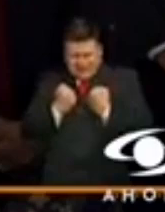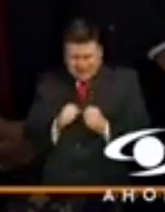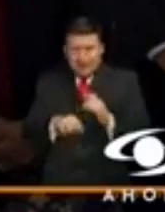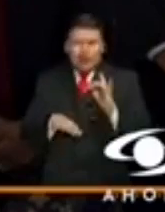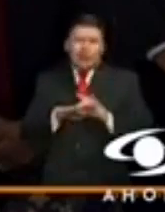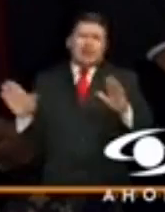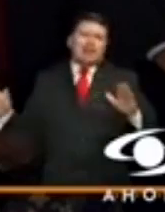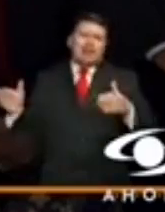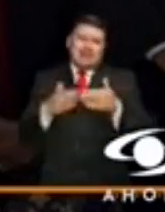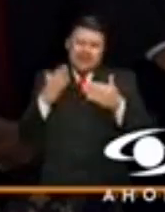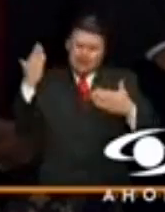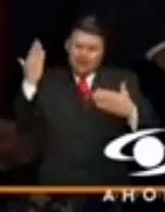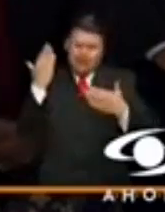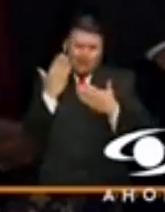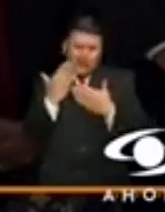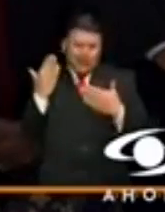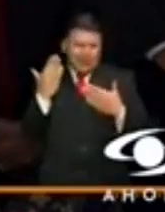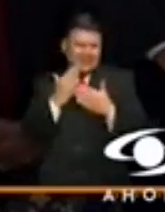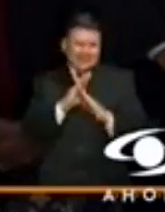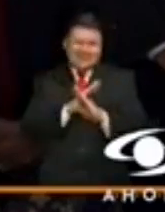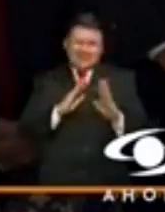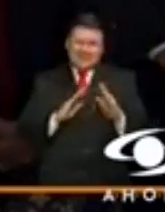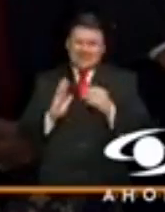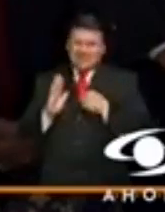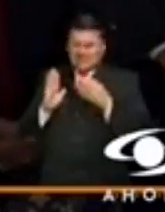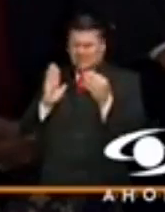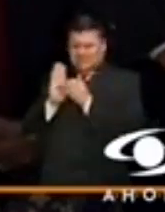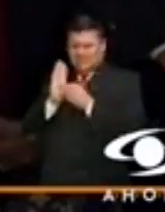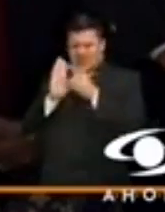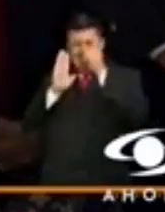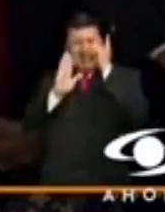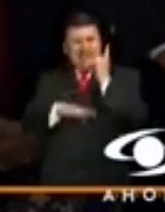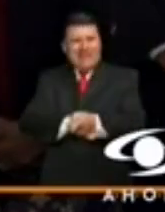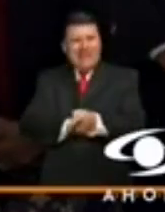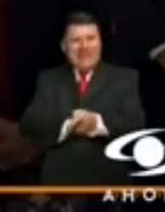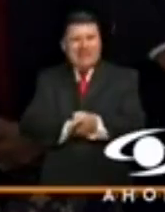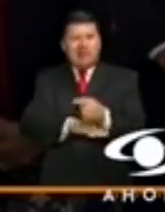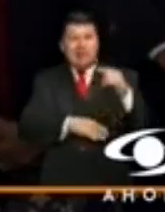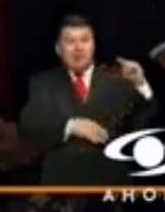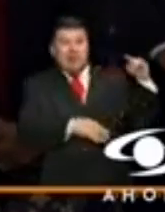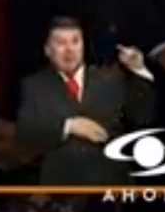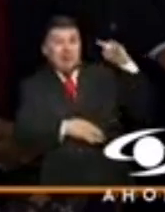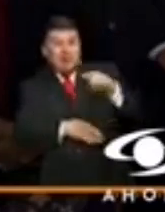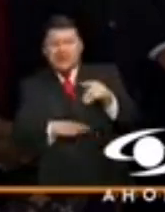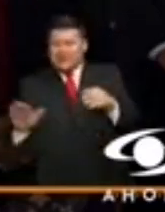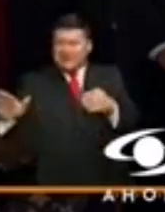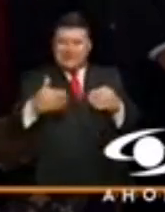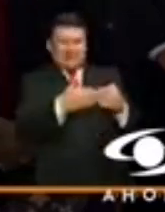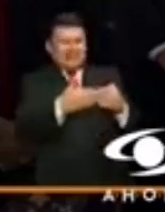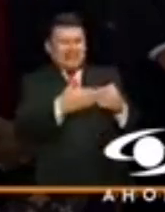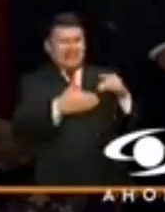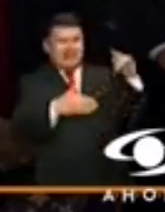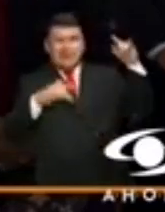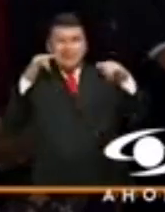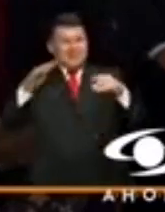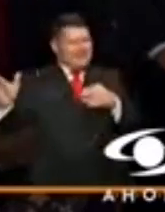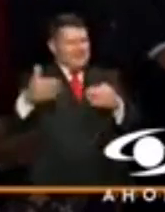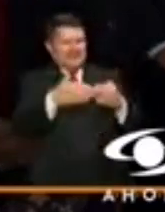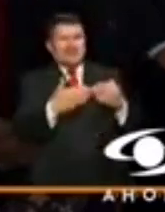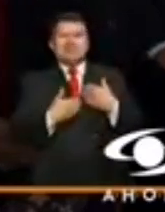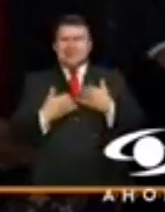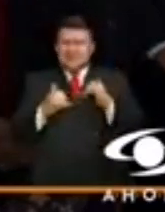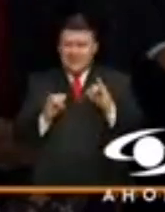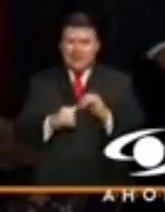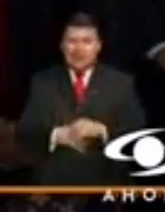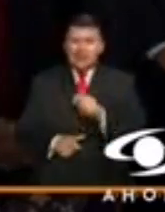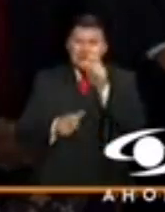cierres de fronteras y las restricciones que hemos tomado frente al ingreso de vuelos procedentes del exterior. La gran mayoría